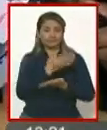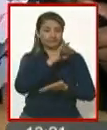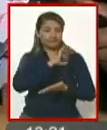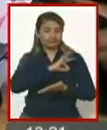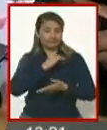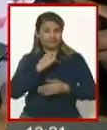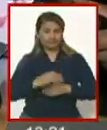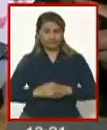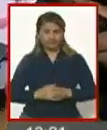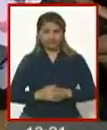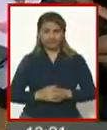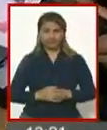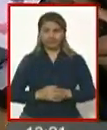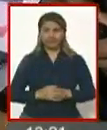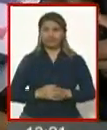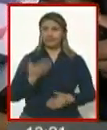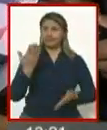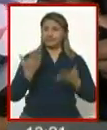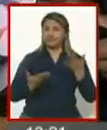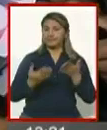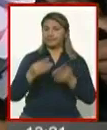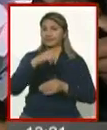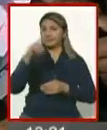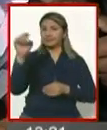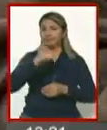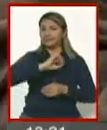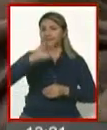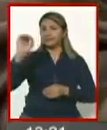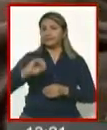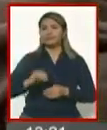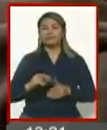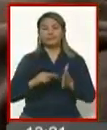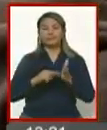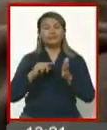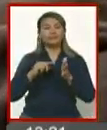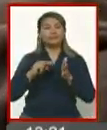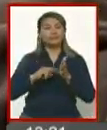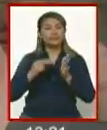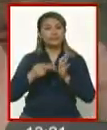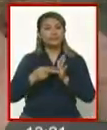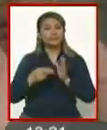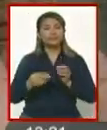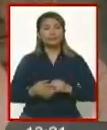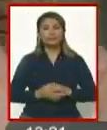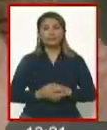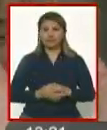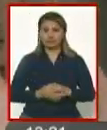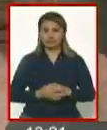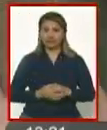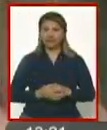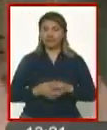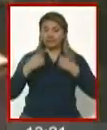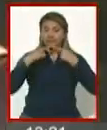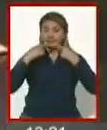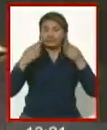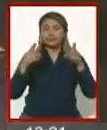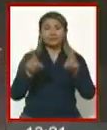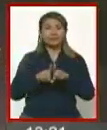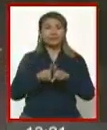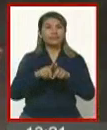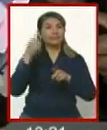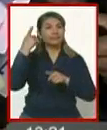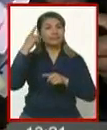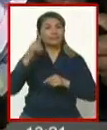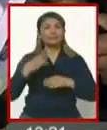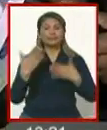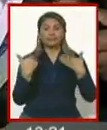aguinaldo son casi 100%. Entonces, en ese sentido, es que anunciar precisamente para